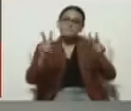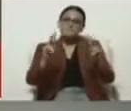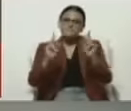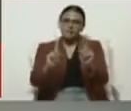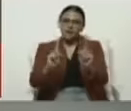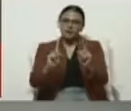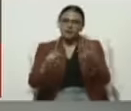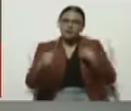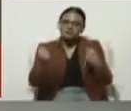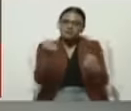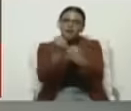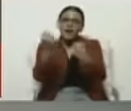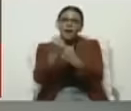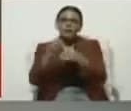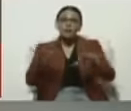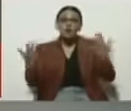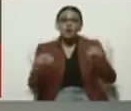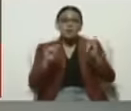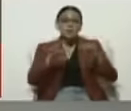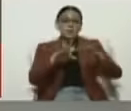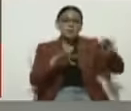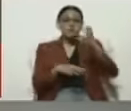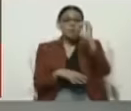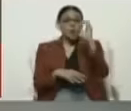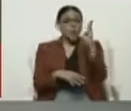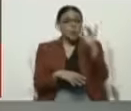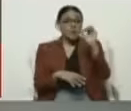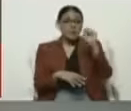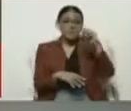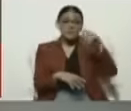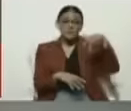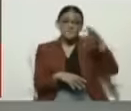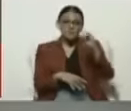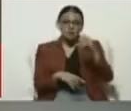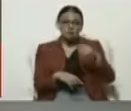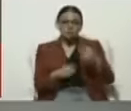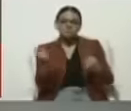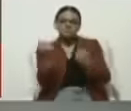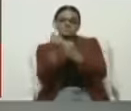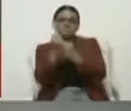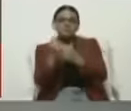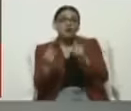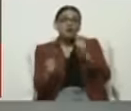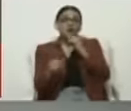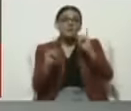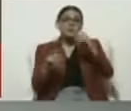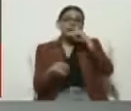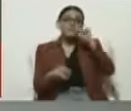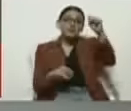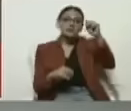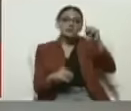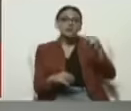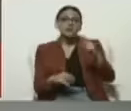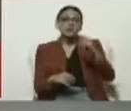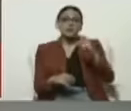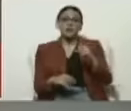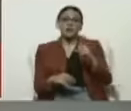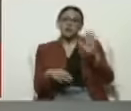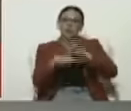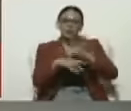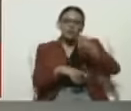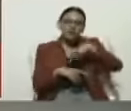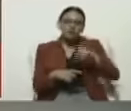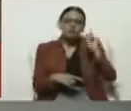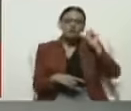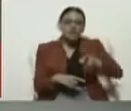y el apoyo del municipio Obispo al respaldo del presidente Nicolás Maduro Moro, porque nos debemos a un pueblo y ese